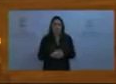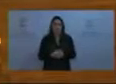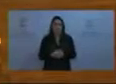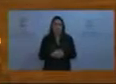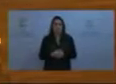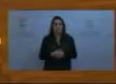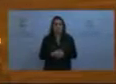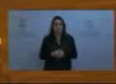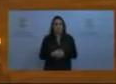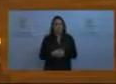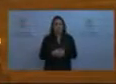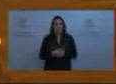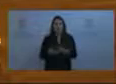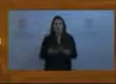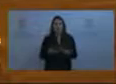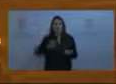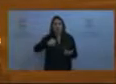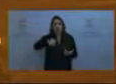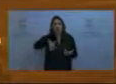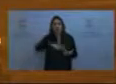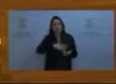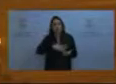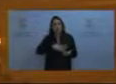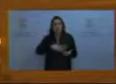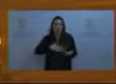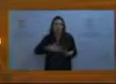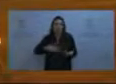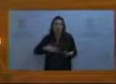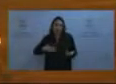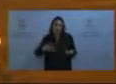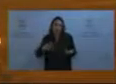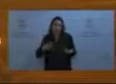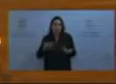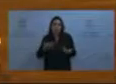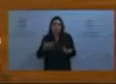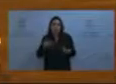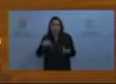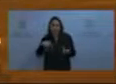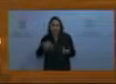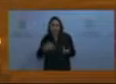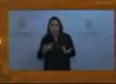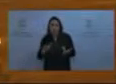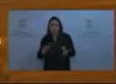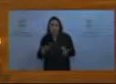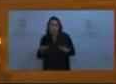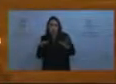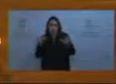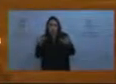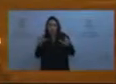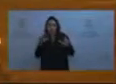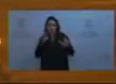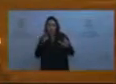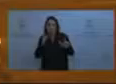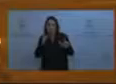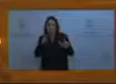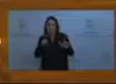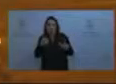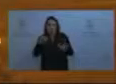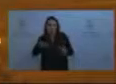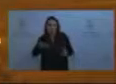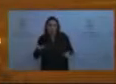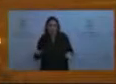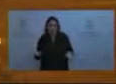enfermedad, y que nosotros queremos, en parte, sacar a relucir para hacerlos visibles y para